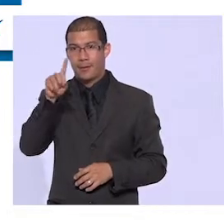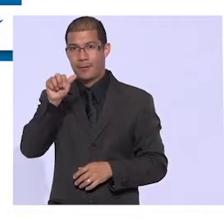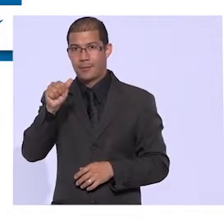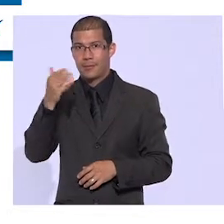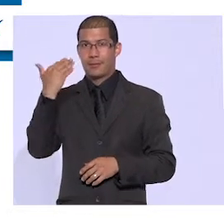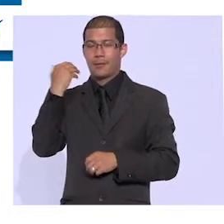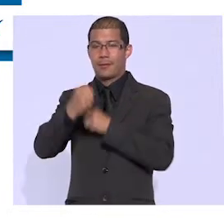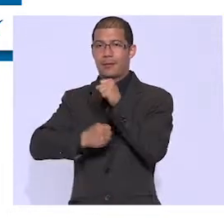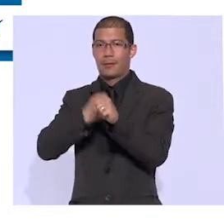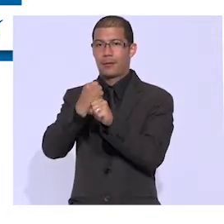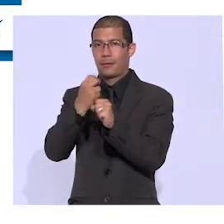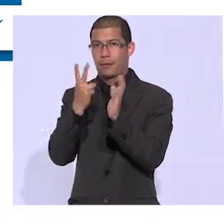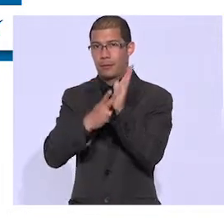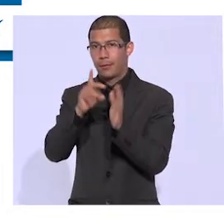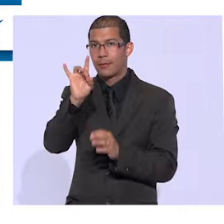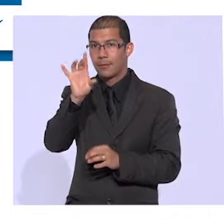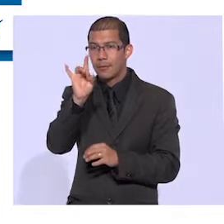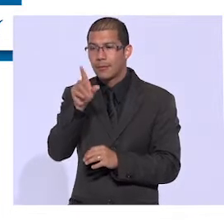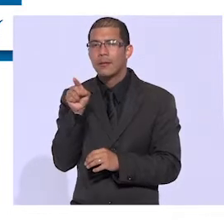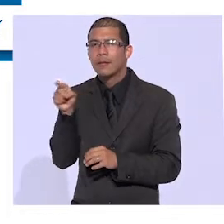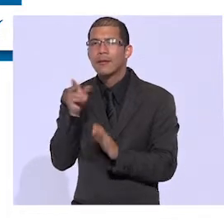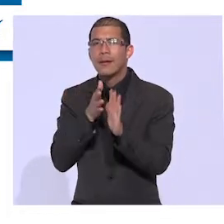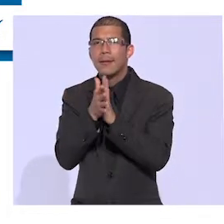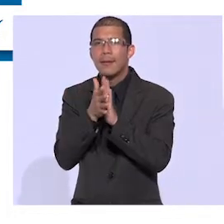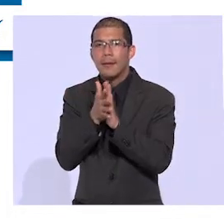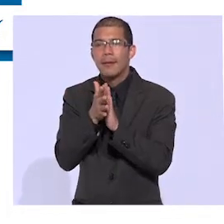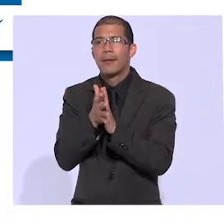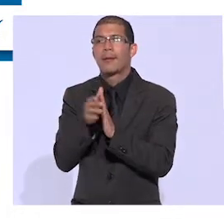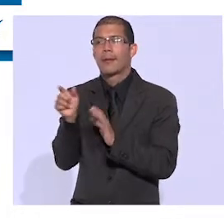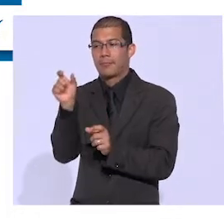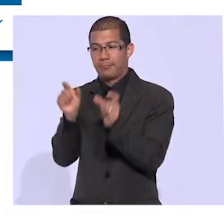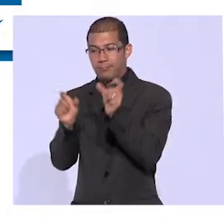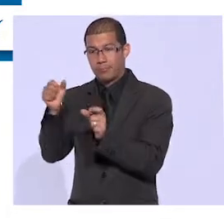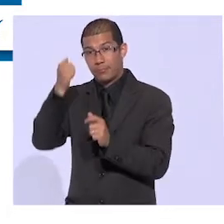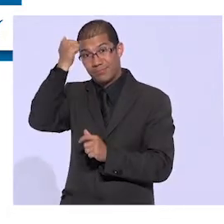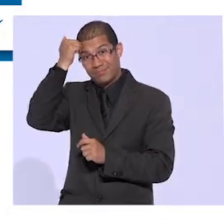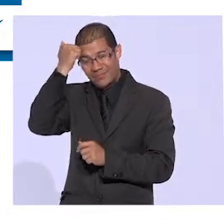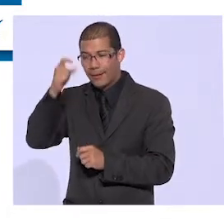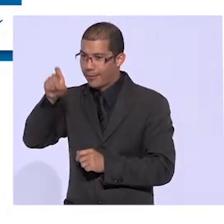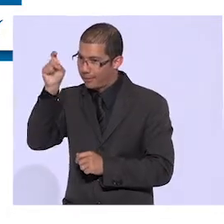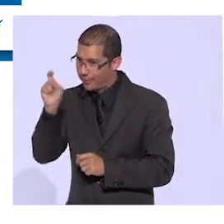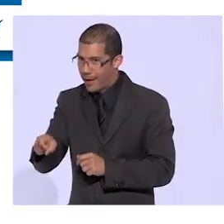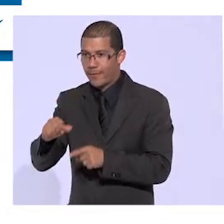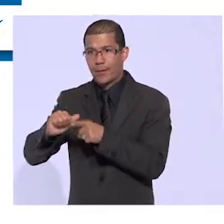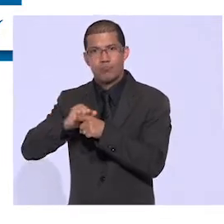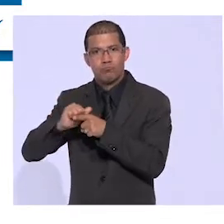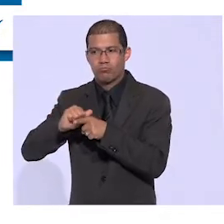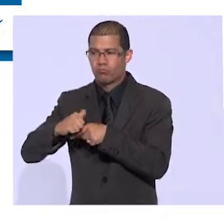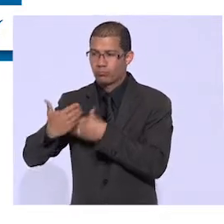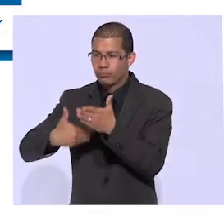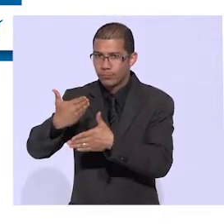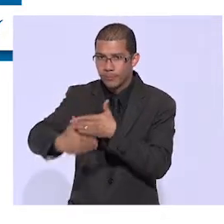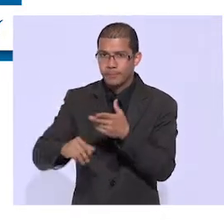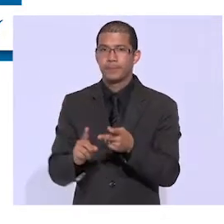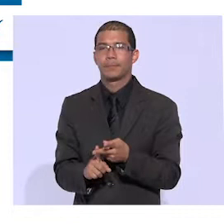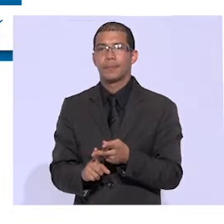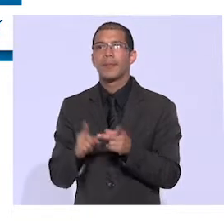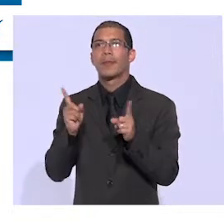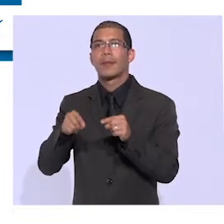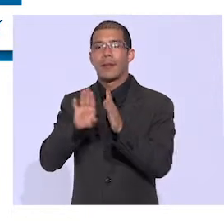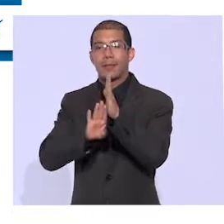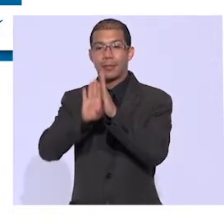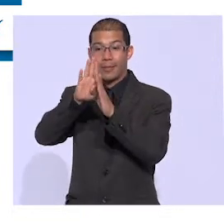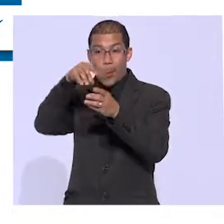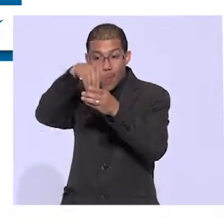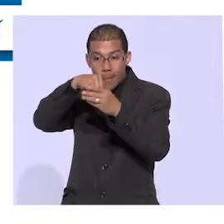más. Habla de las prácticas docentes obligatorias, habla de las oportunidades del desarrollo profesional en los propios centros, de